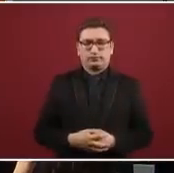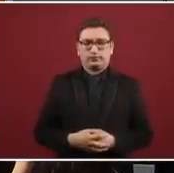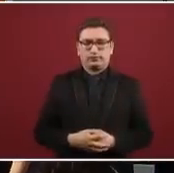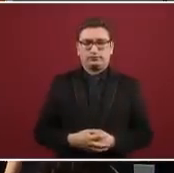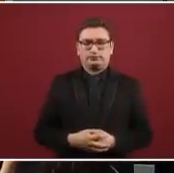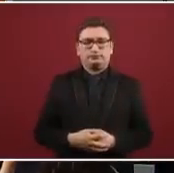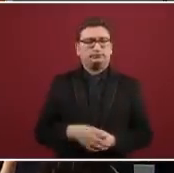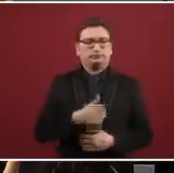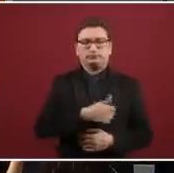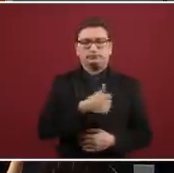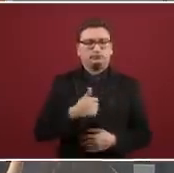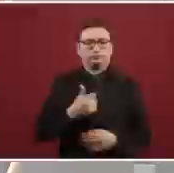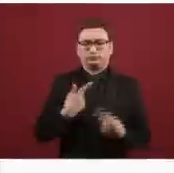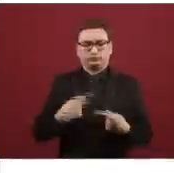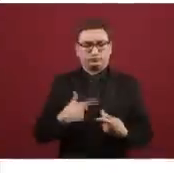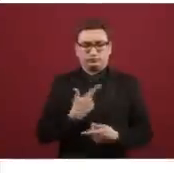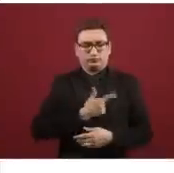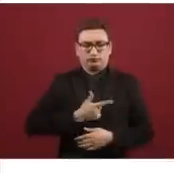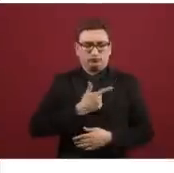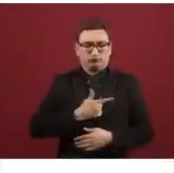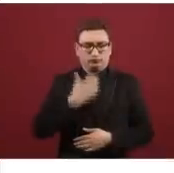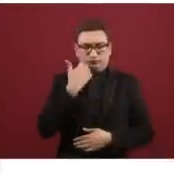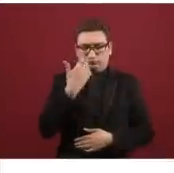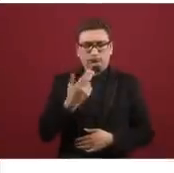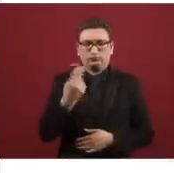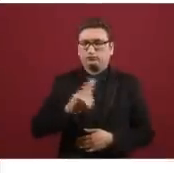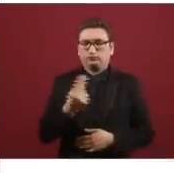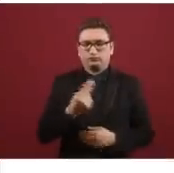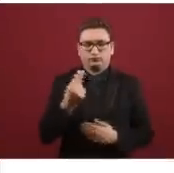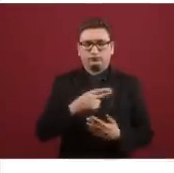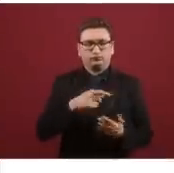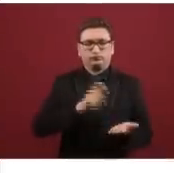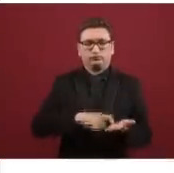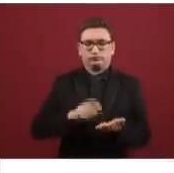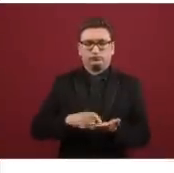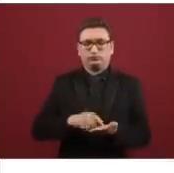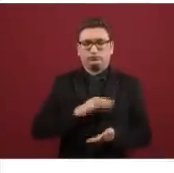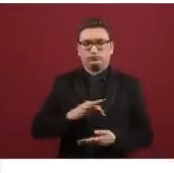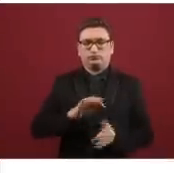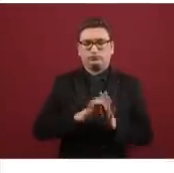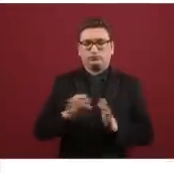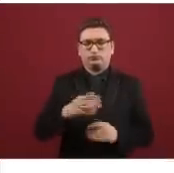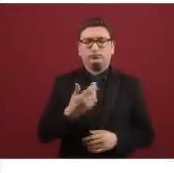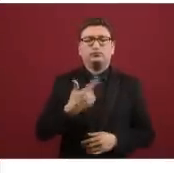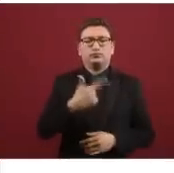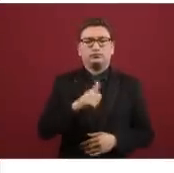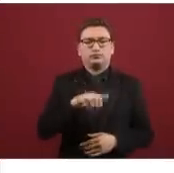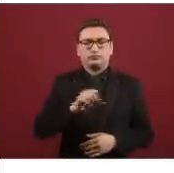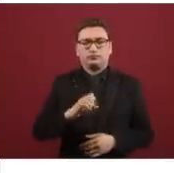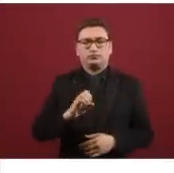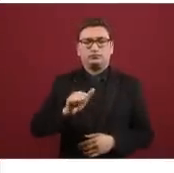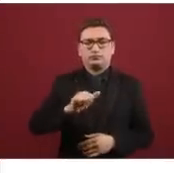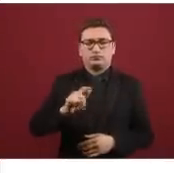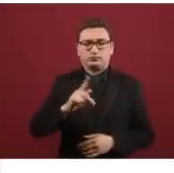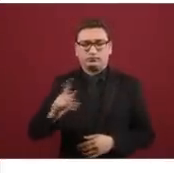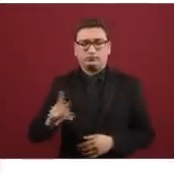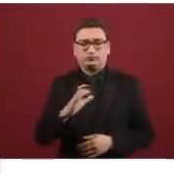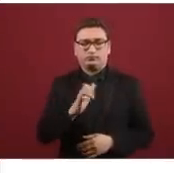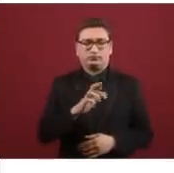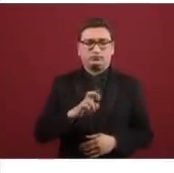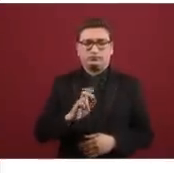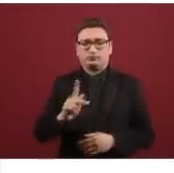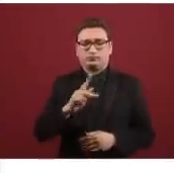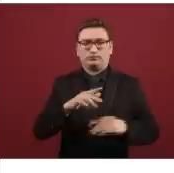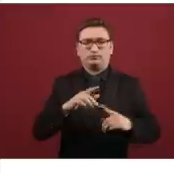al gusto del consumidor, de acuerdo a sus necesidades. Ustedes recordarán la GasoApp de la CRE, siempre tenía un radio